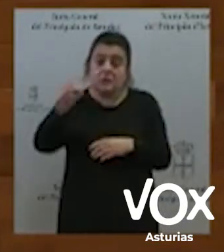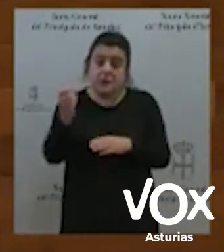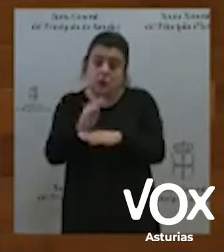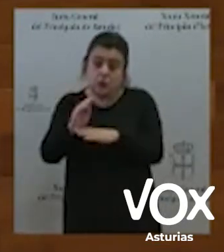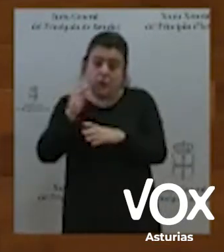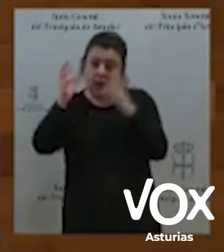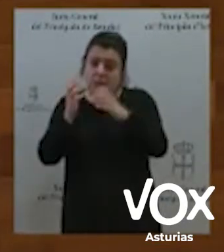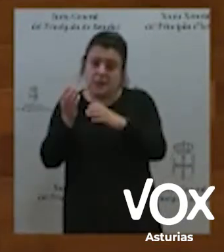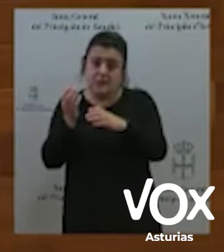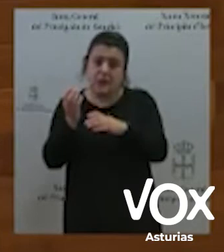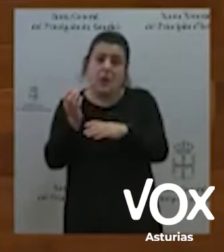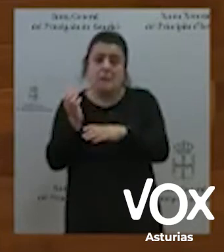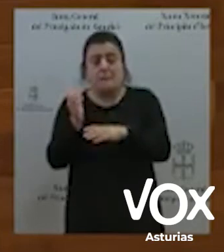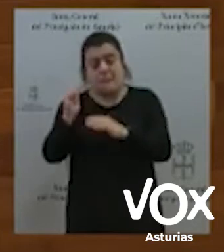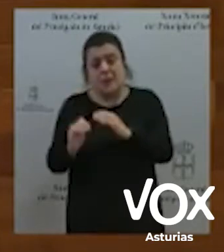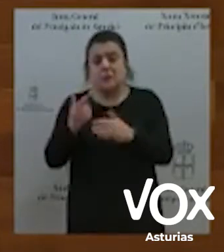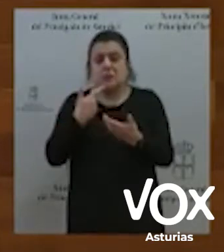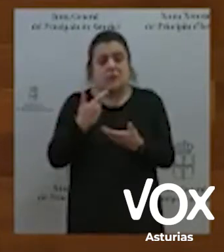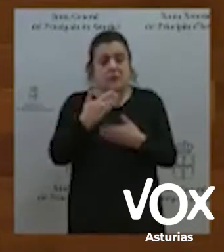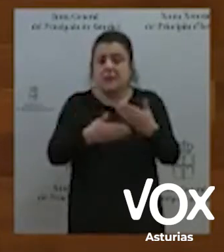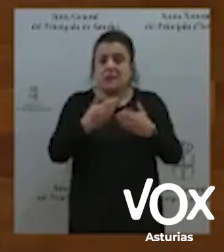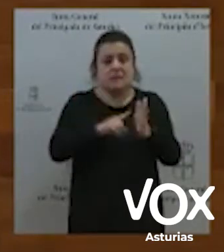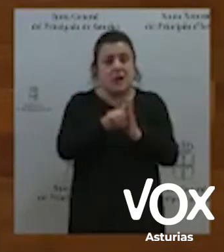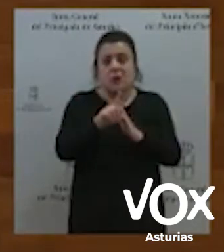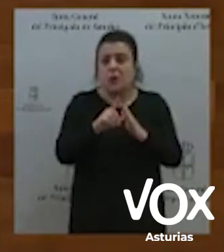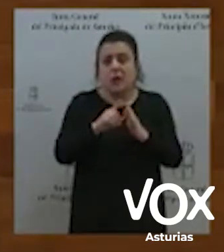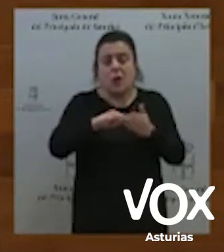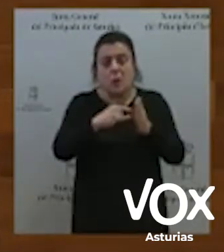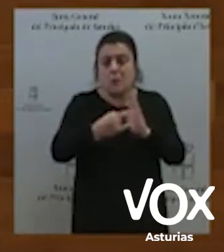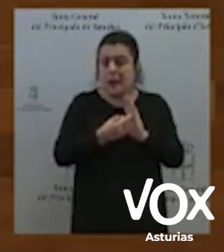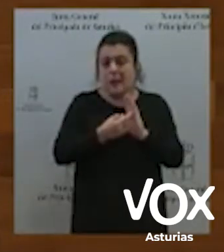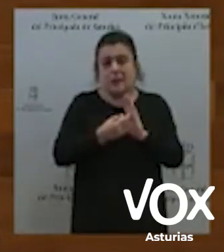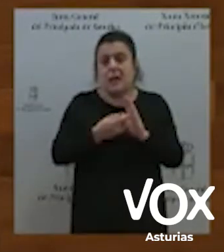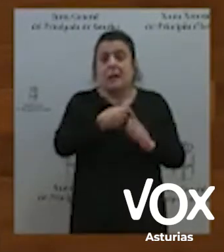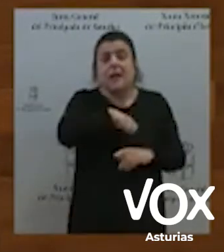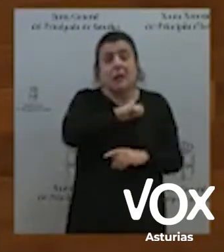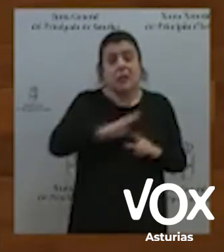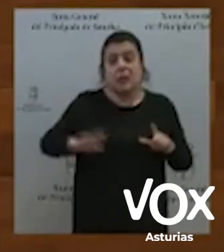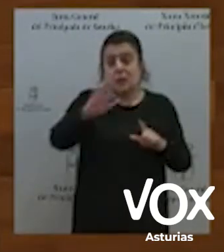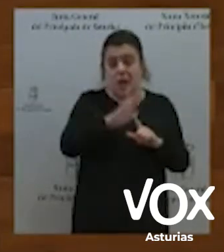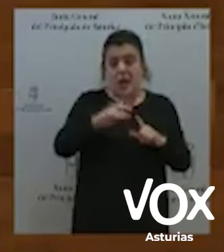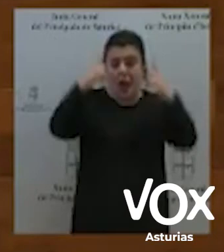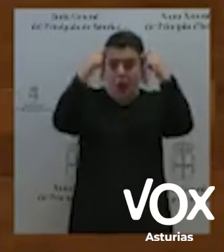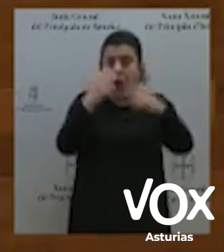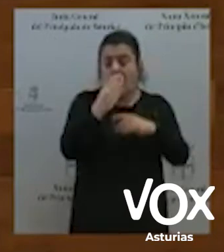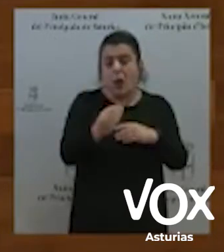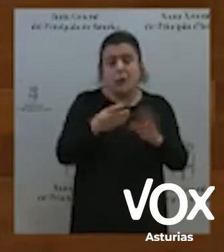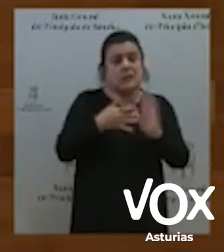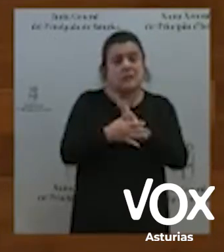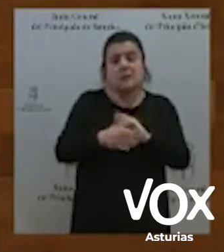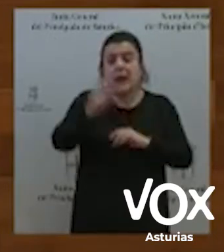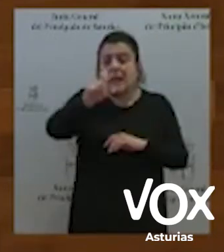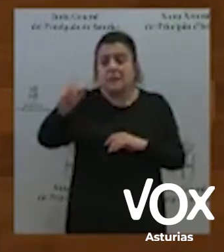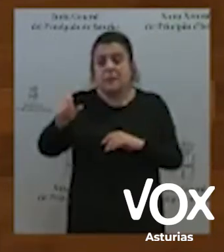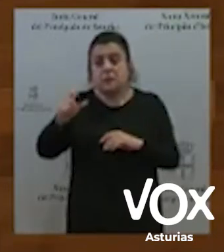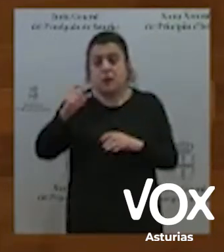con su Gobierno, un plan nacional sobre el lobo en el que los ganaderos sean los protegidos. Y, por último, en lo que respecta a su iniciativa